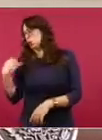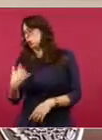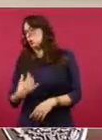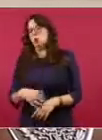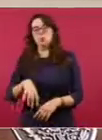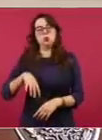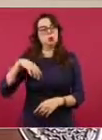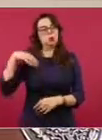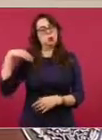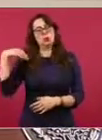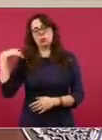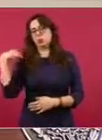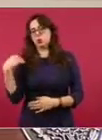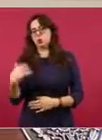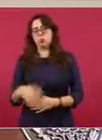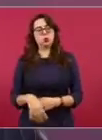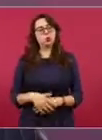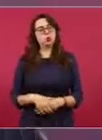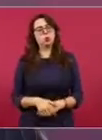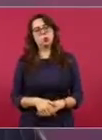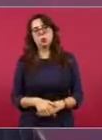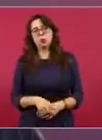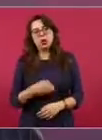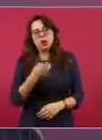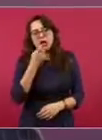al conservadurismo,